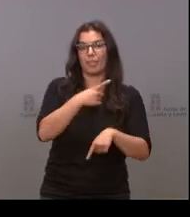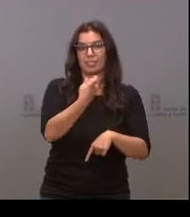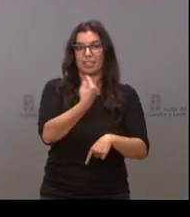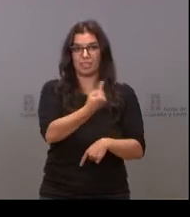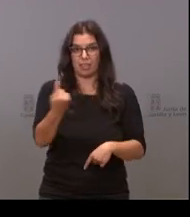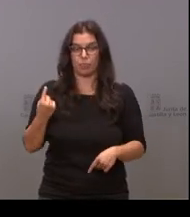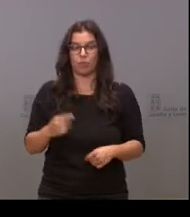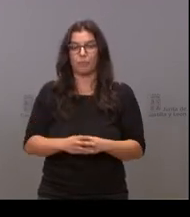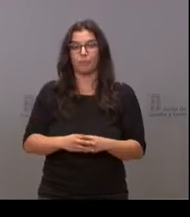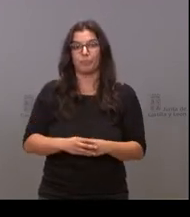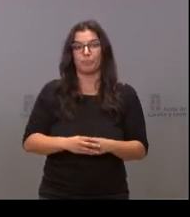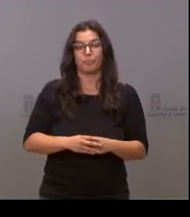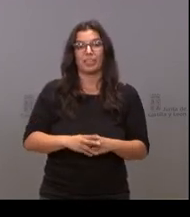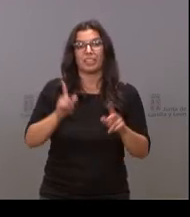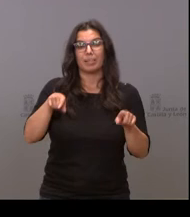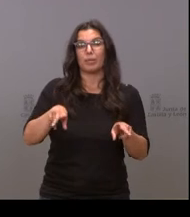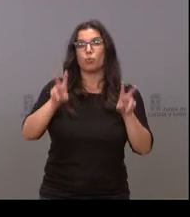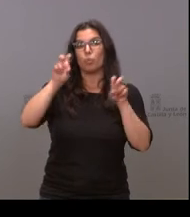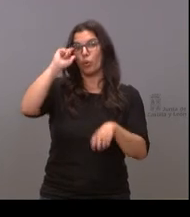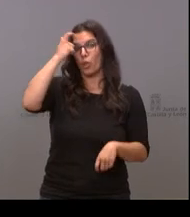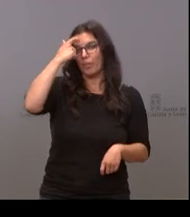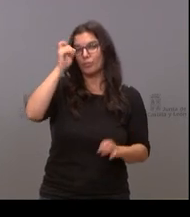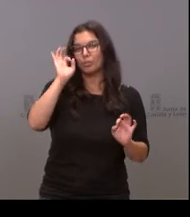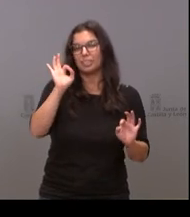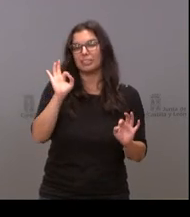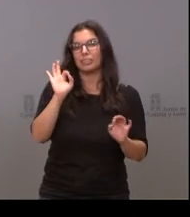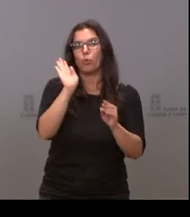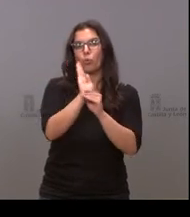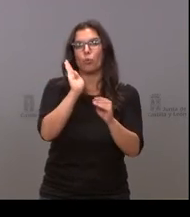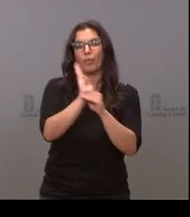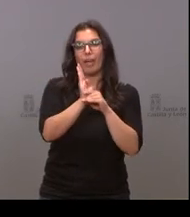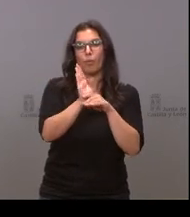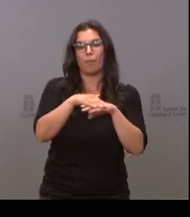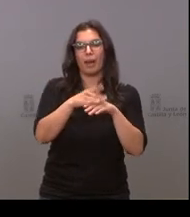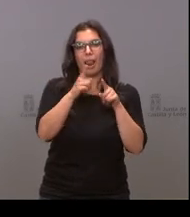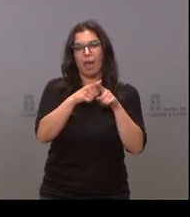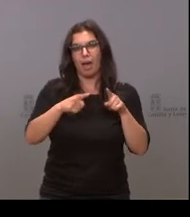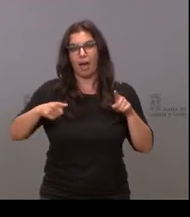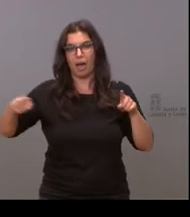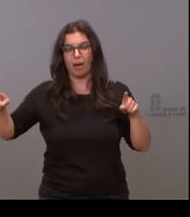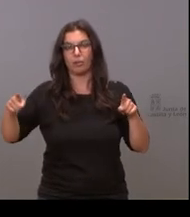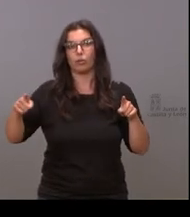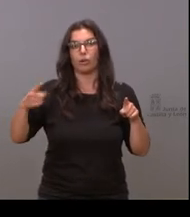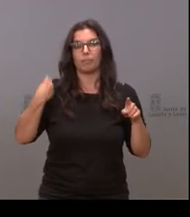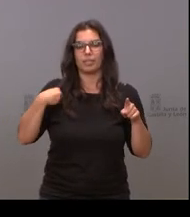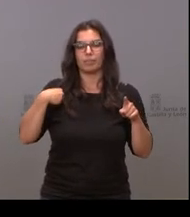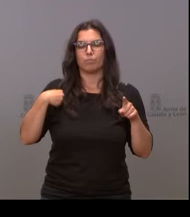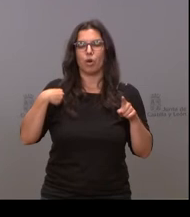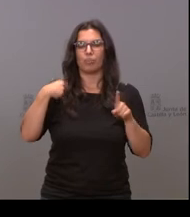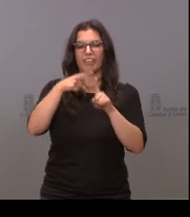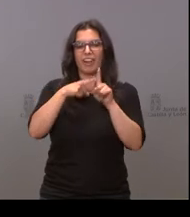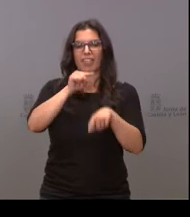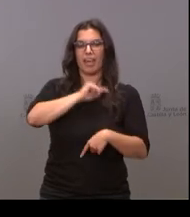y una nueva concepción de los cuidados de larga duración desde un punto de vista ético por un lado